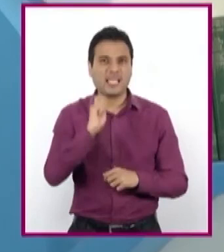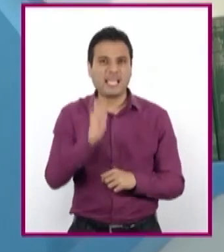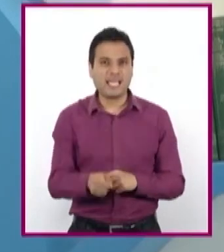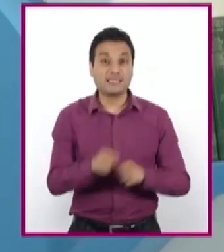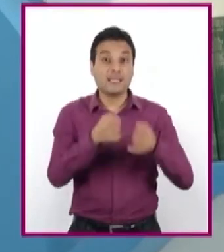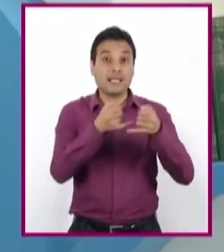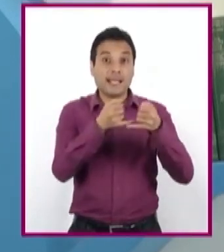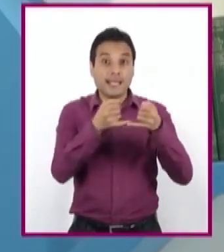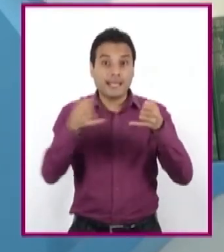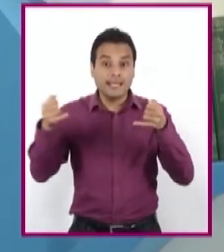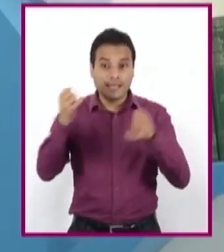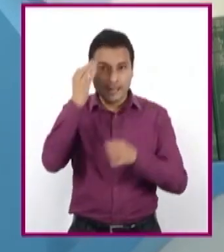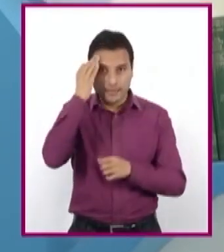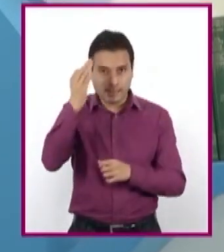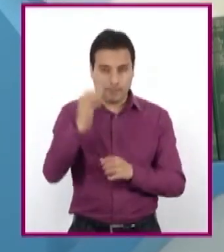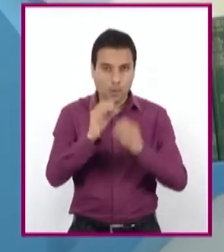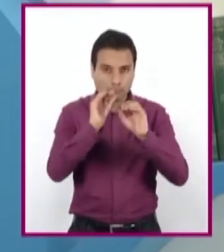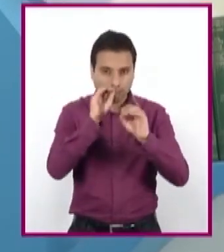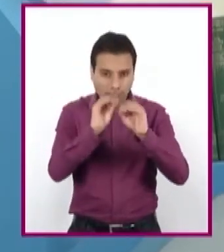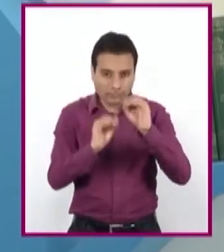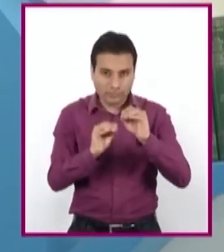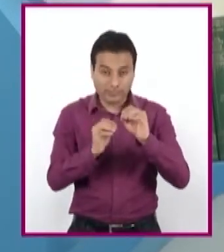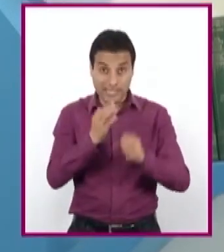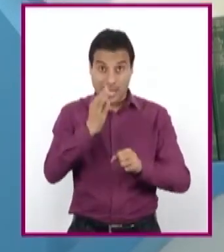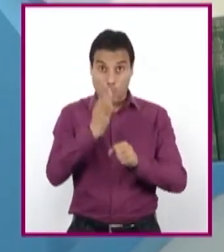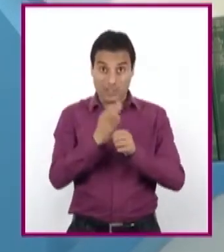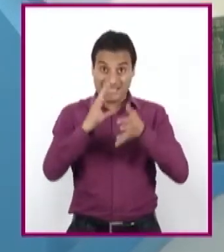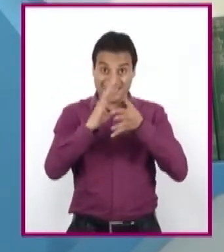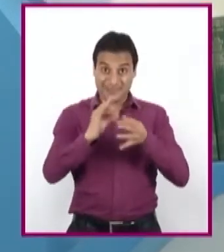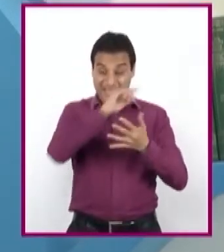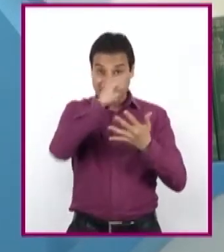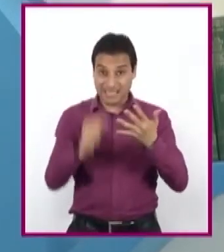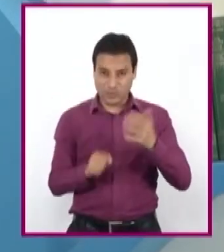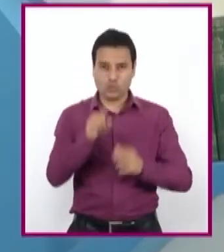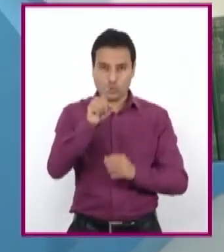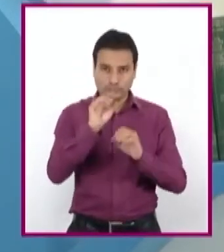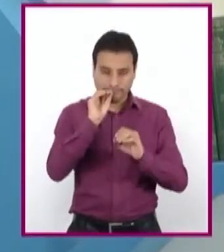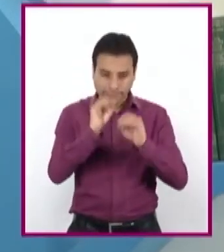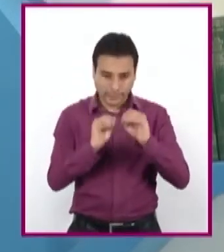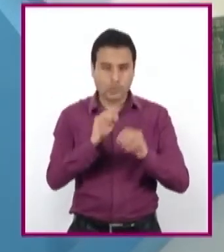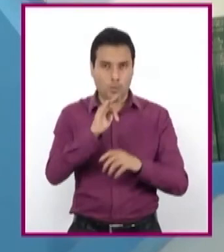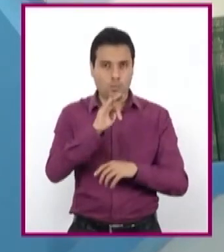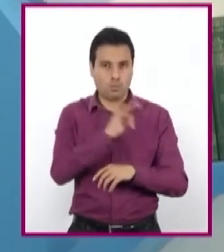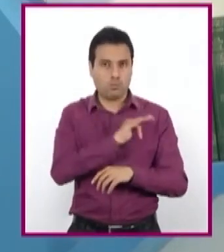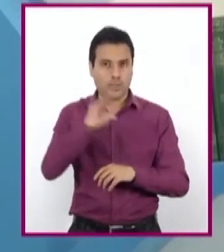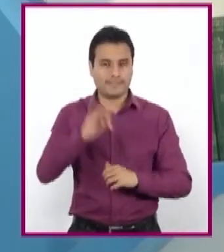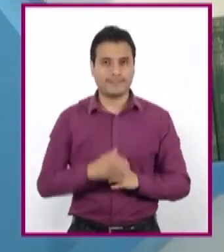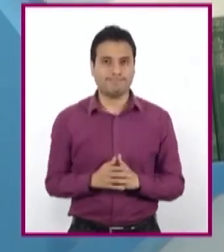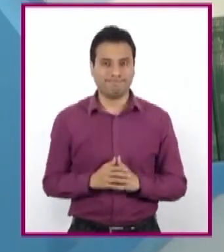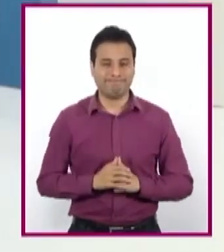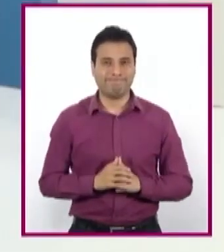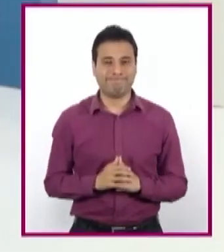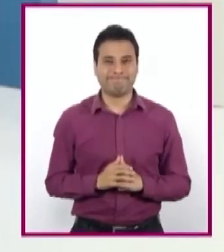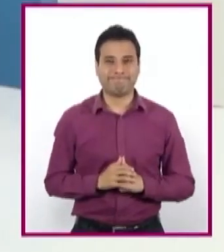línea del tiempo con los datos que recabaron dentro de esta sesión. Podrán ayudarse a realizar dicha